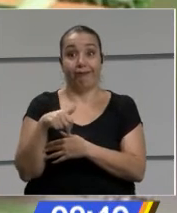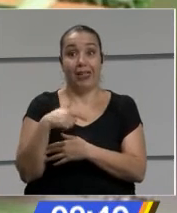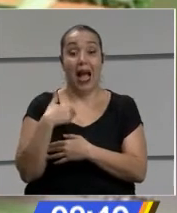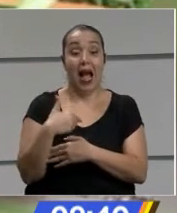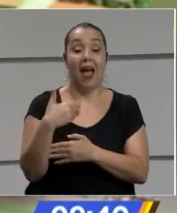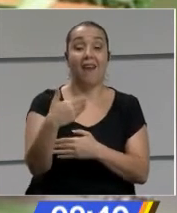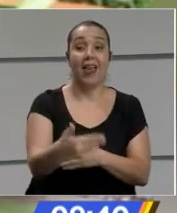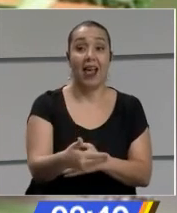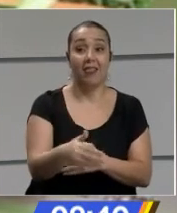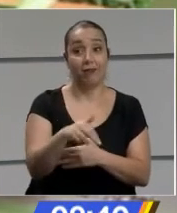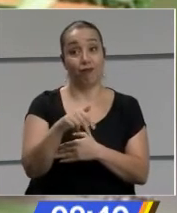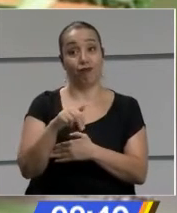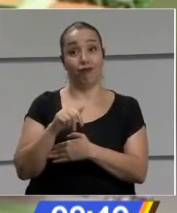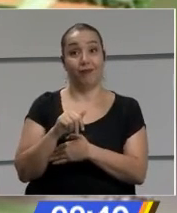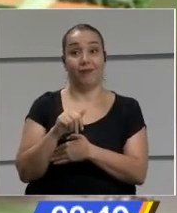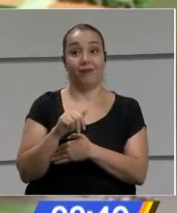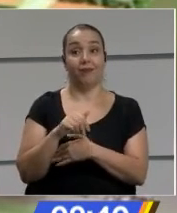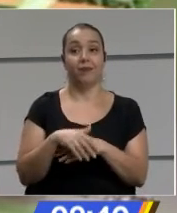adelante,